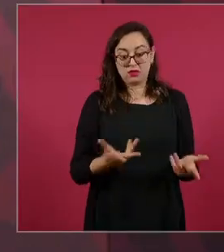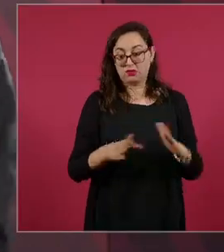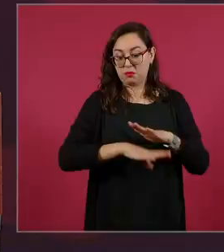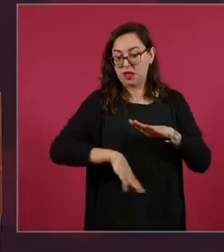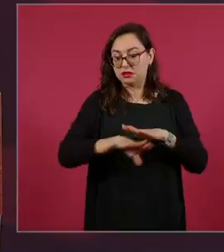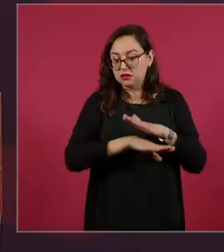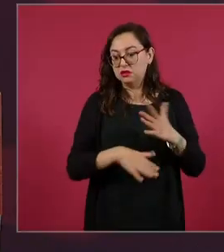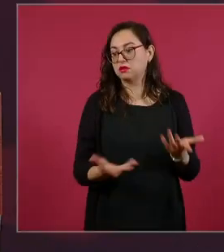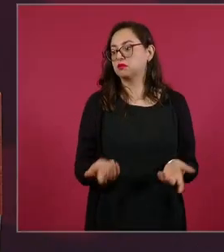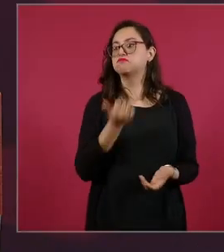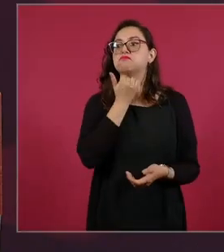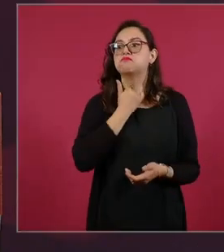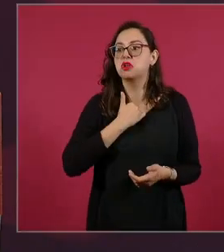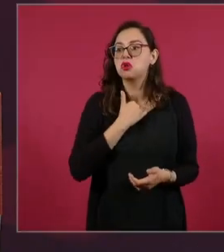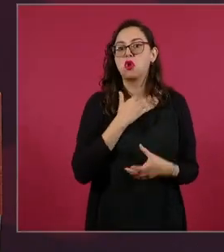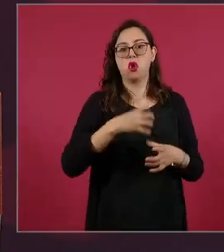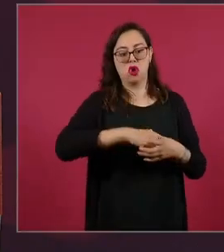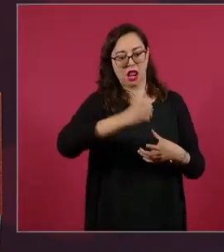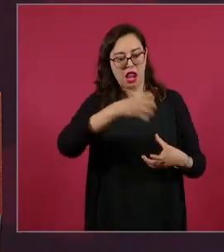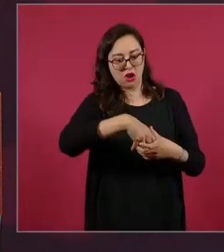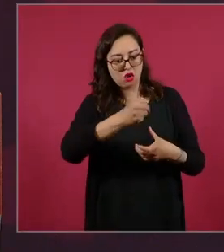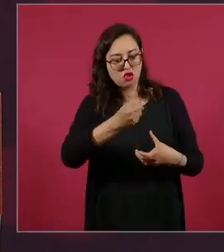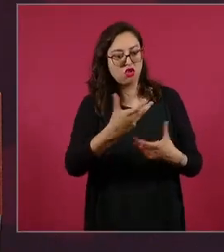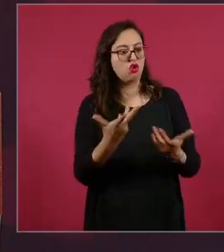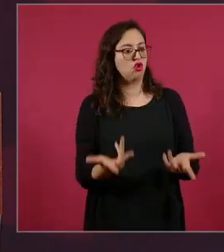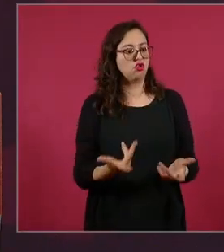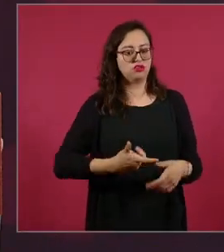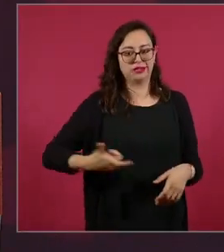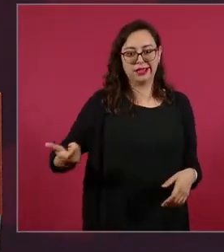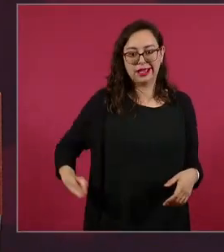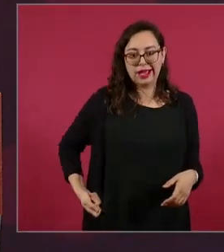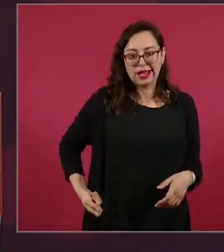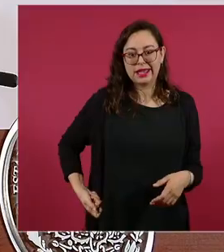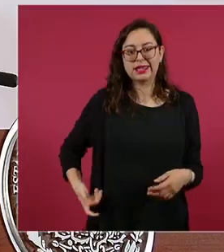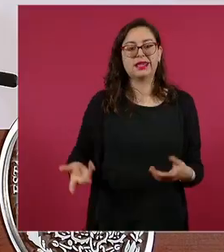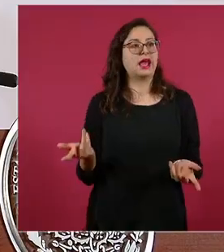alcohol que no falte el algodón las jeringas